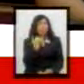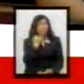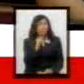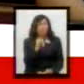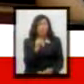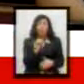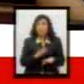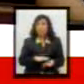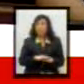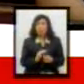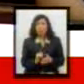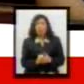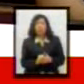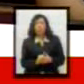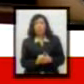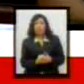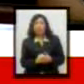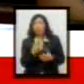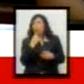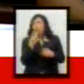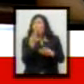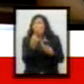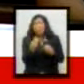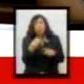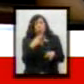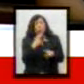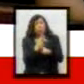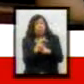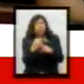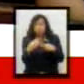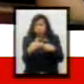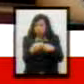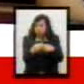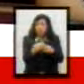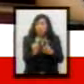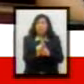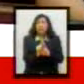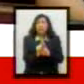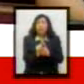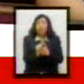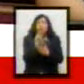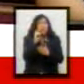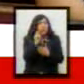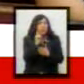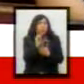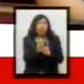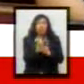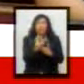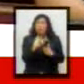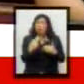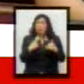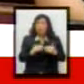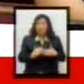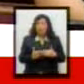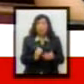sobre temas de de preservativos o médico aparatos para no tener el embarazo